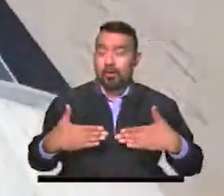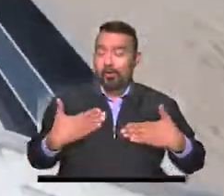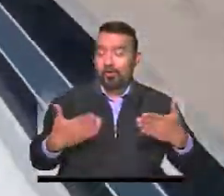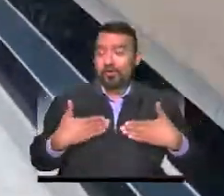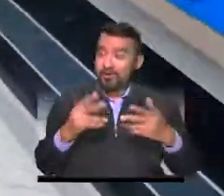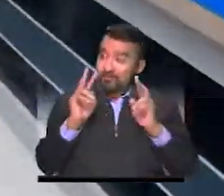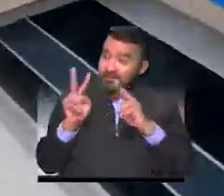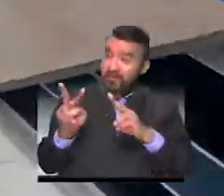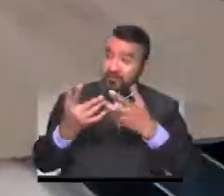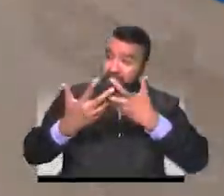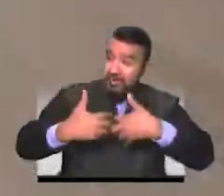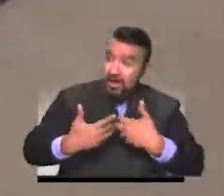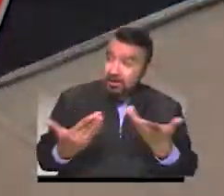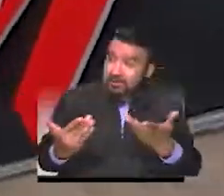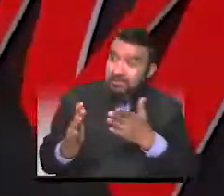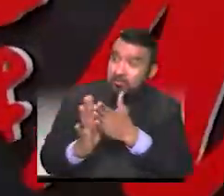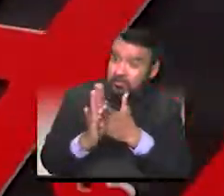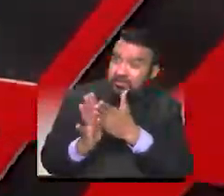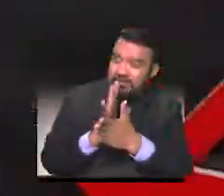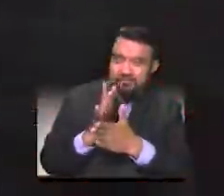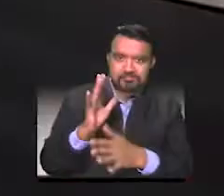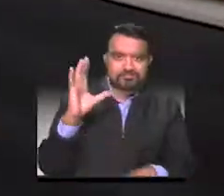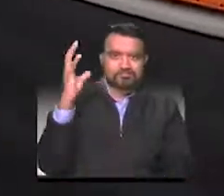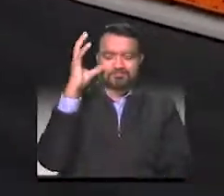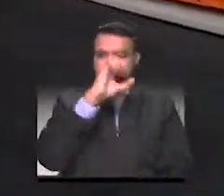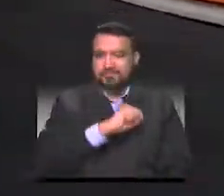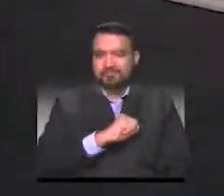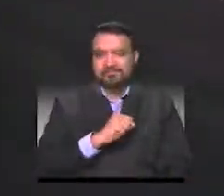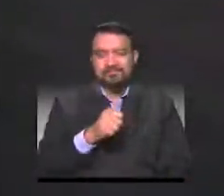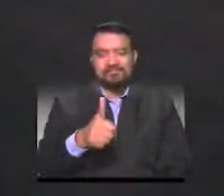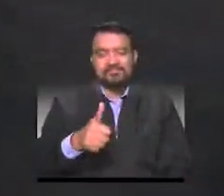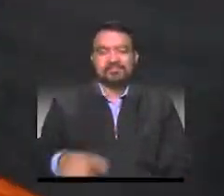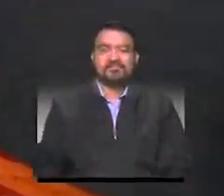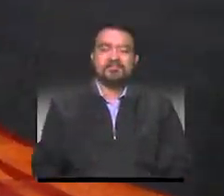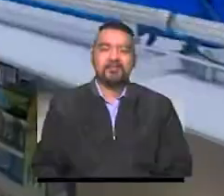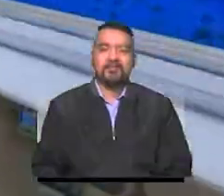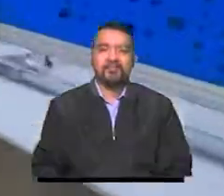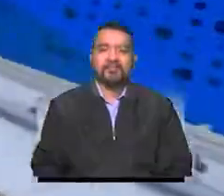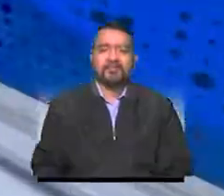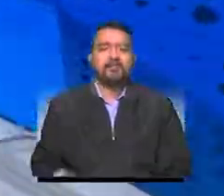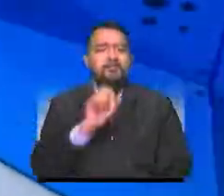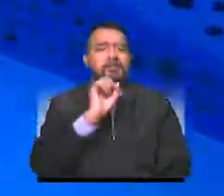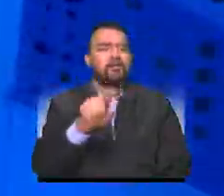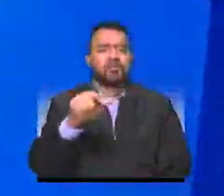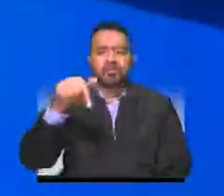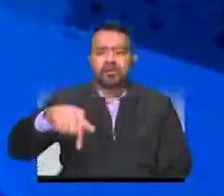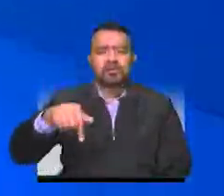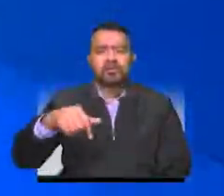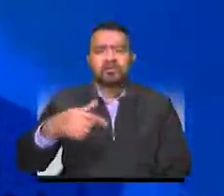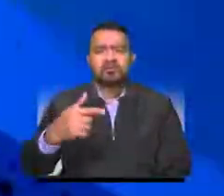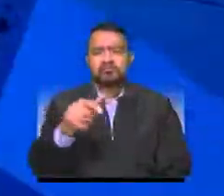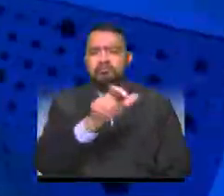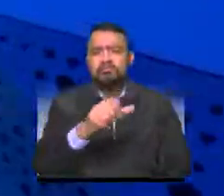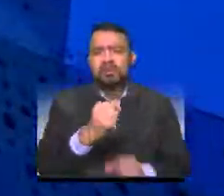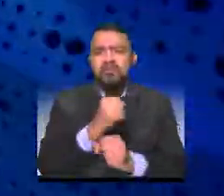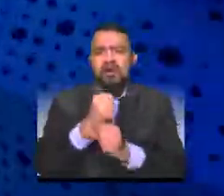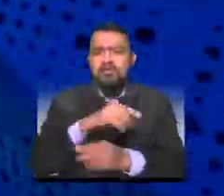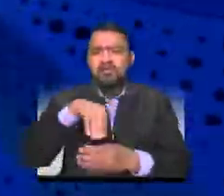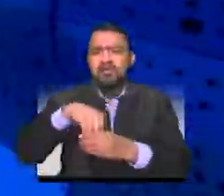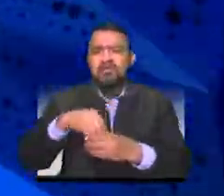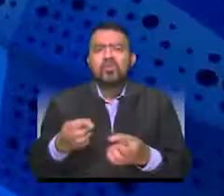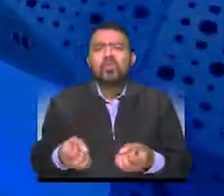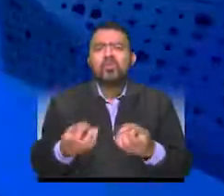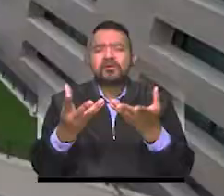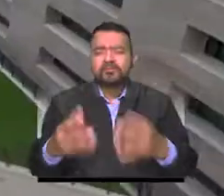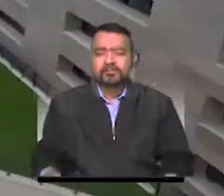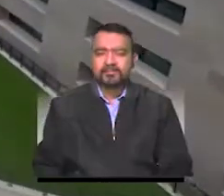que lo seguimos haciendo. Aprovechando en esa línea, ¿cuántas personas se dedican aquí a la construcción de todos estos elementos que están